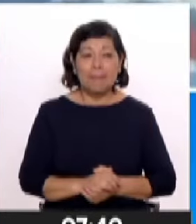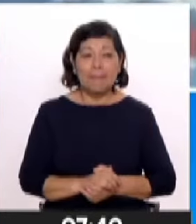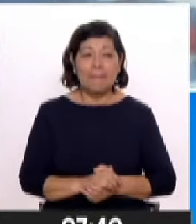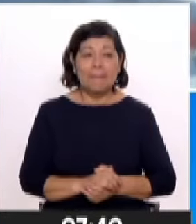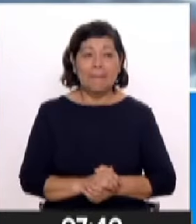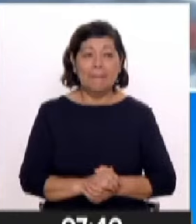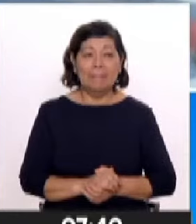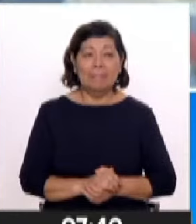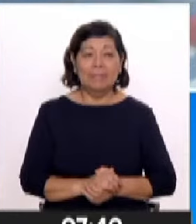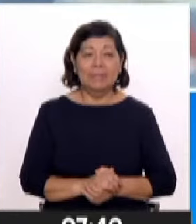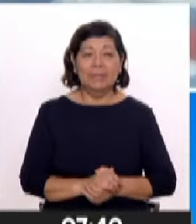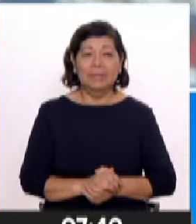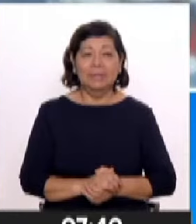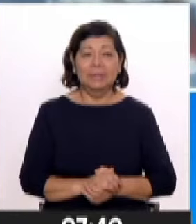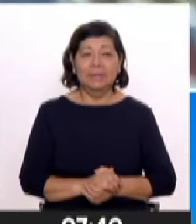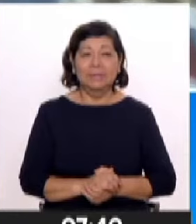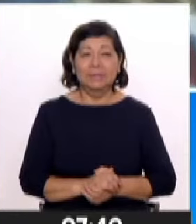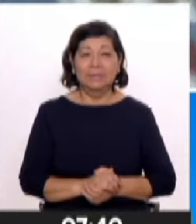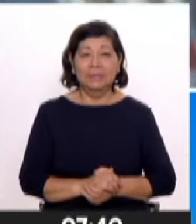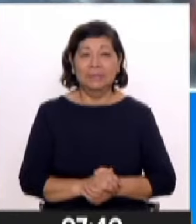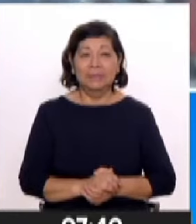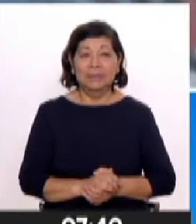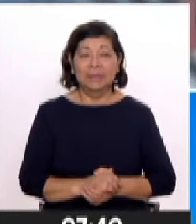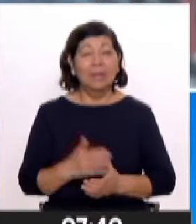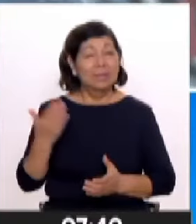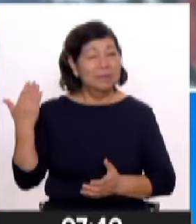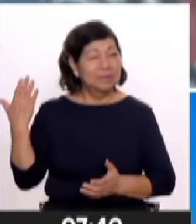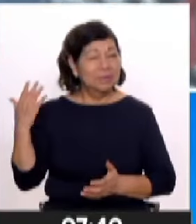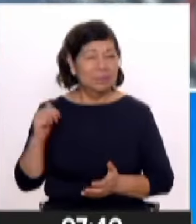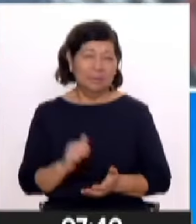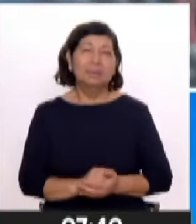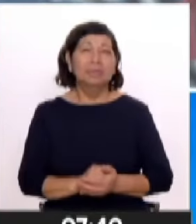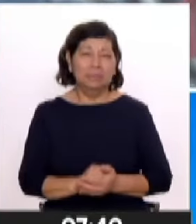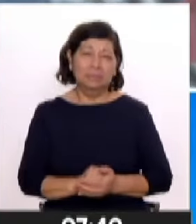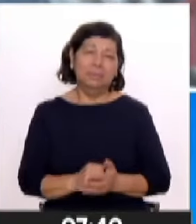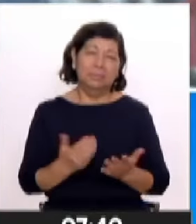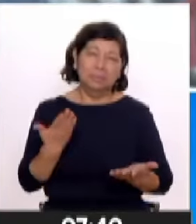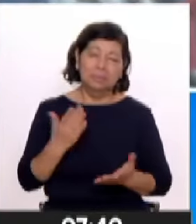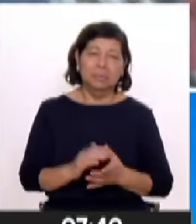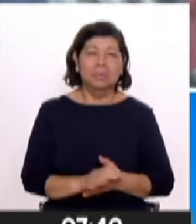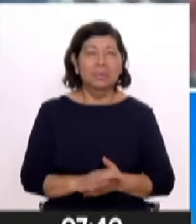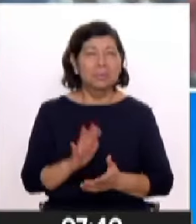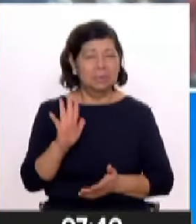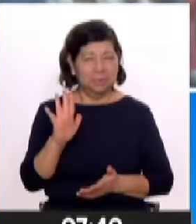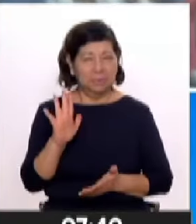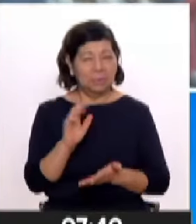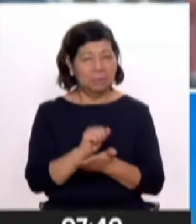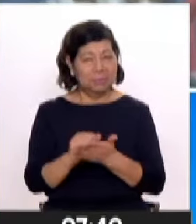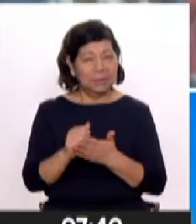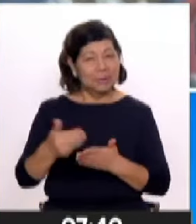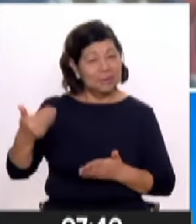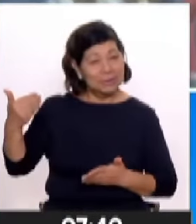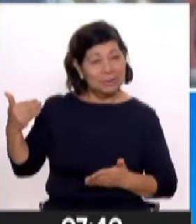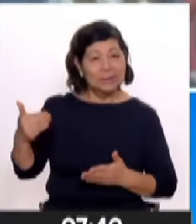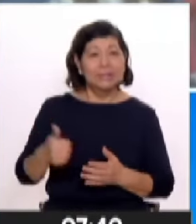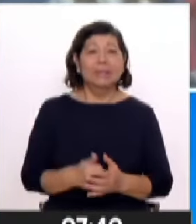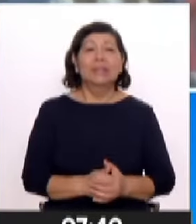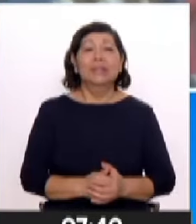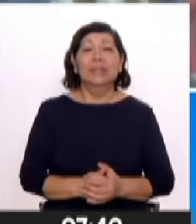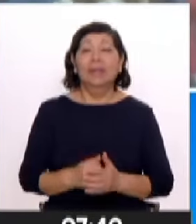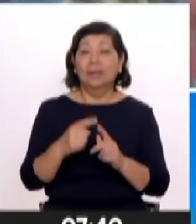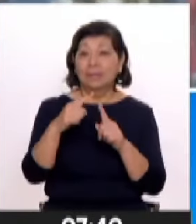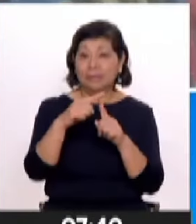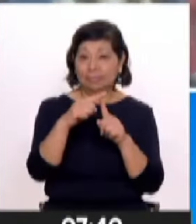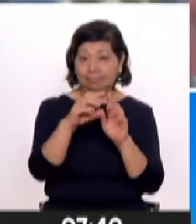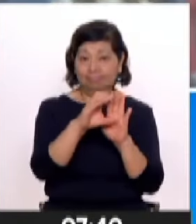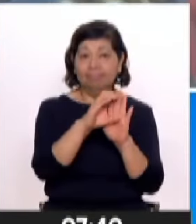Bueno, lo que sucede es que hace más o menos unos 5 meses atrás, el